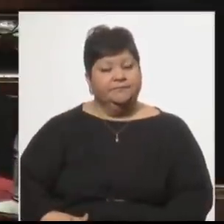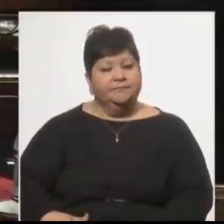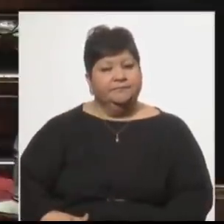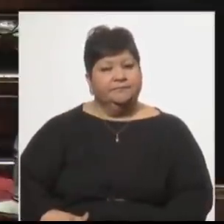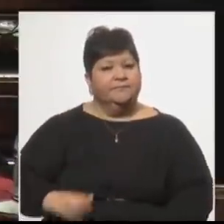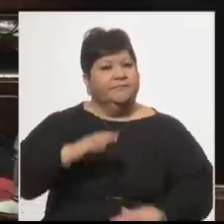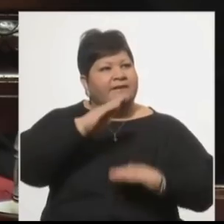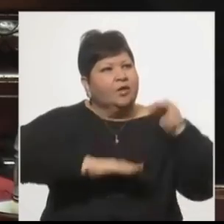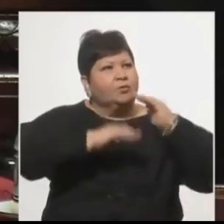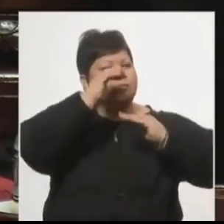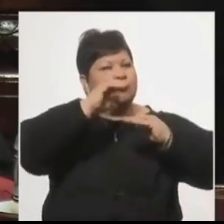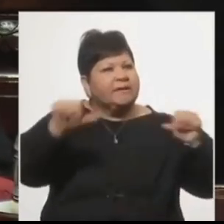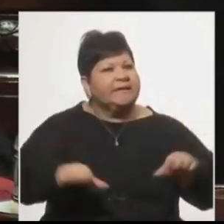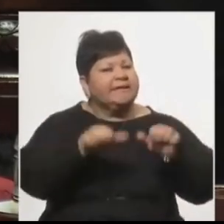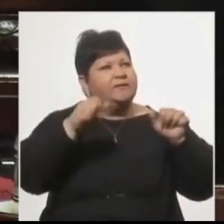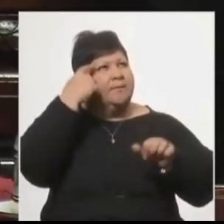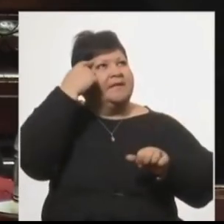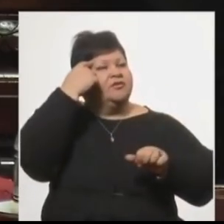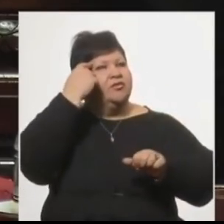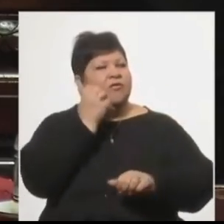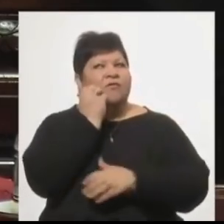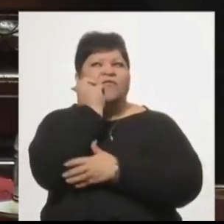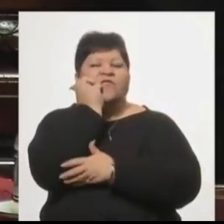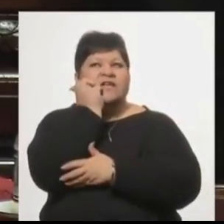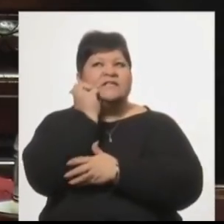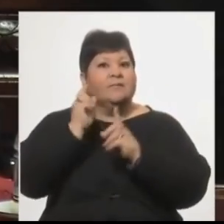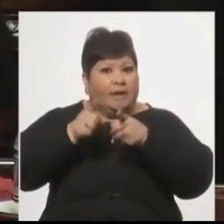el que construyó Valle y el del cual somos